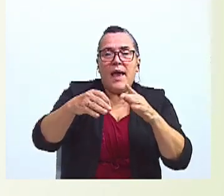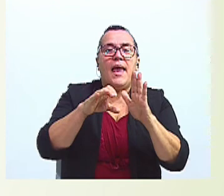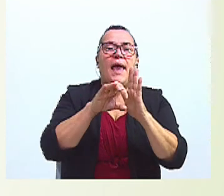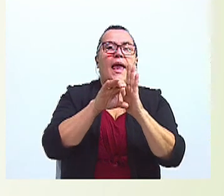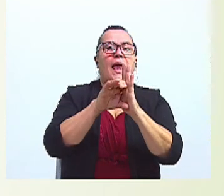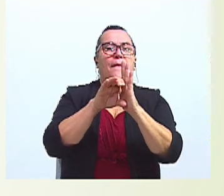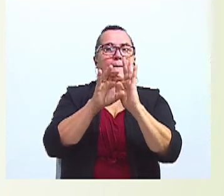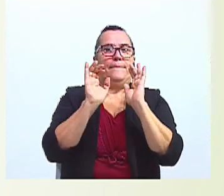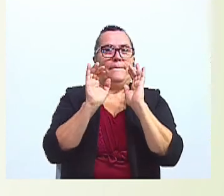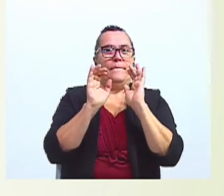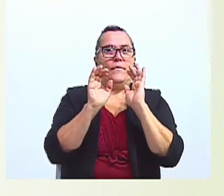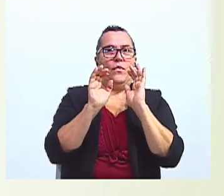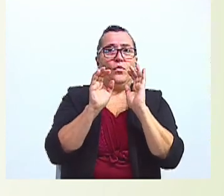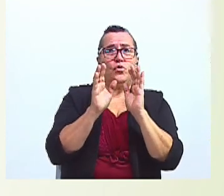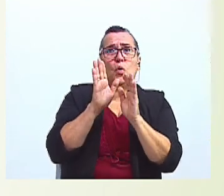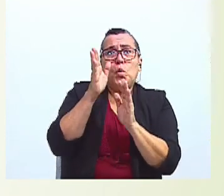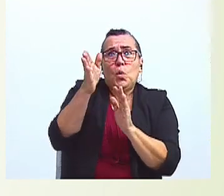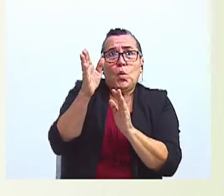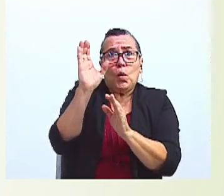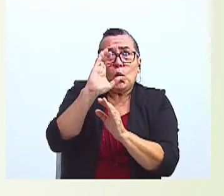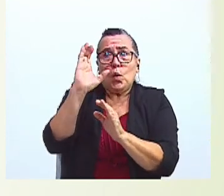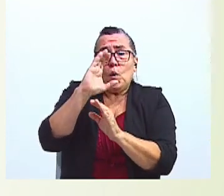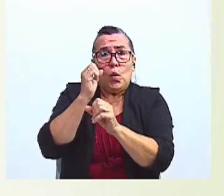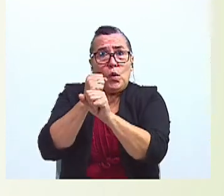ejemplo, cuando pida trabajo.